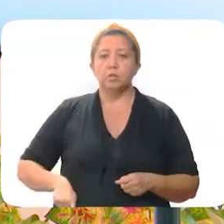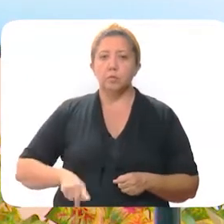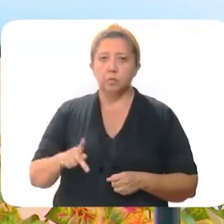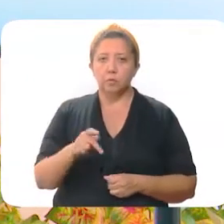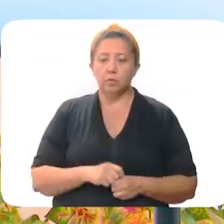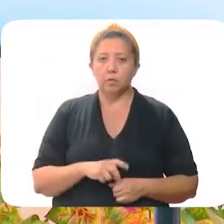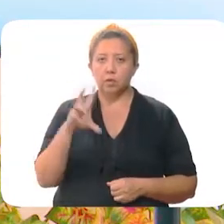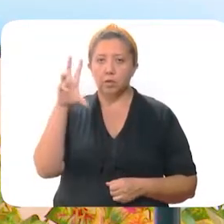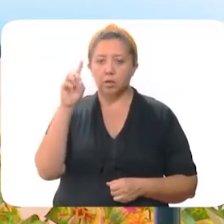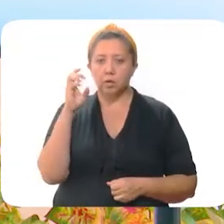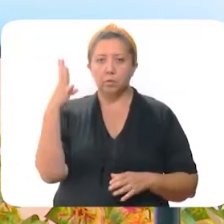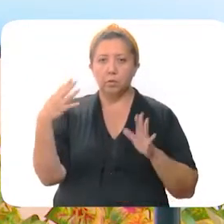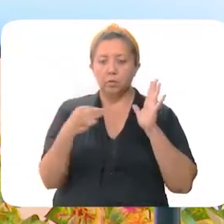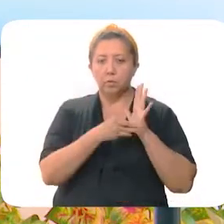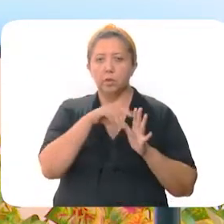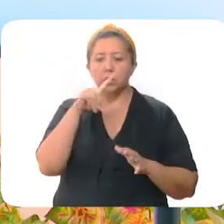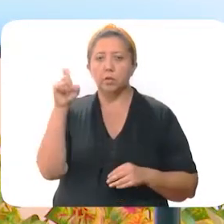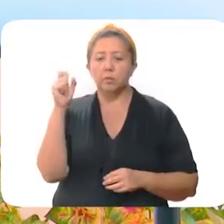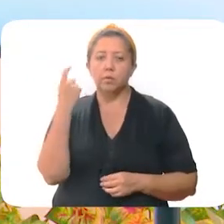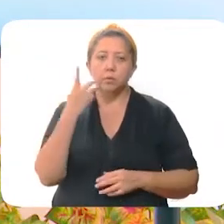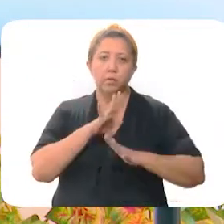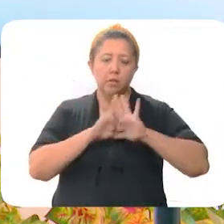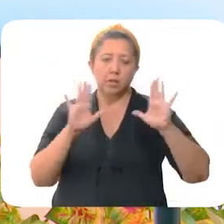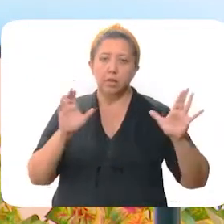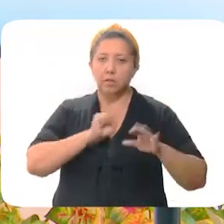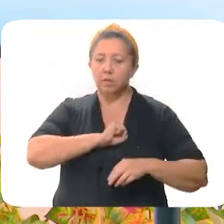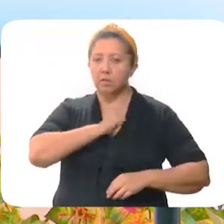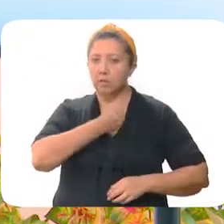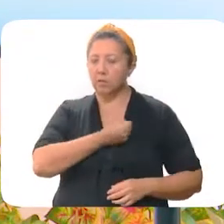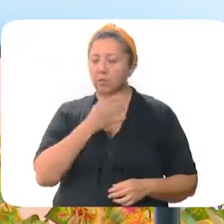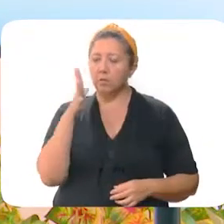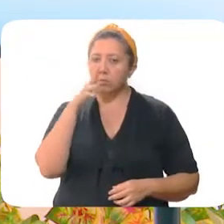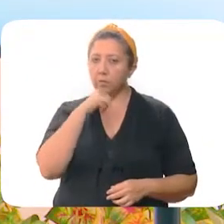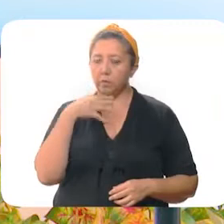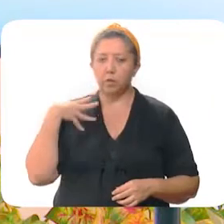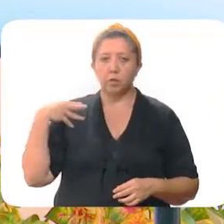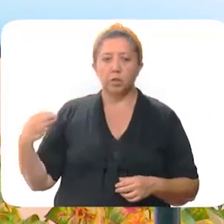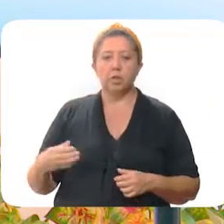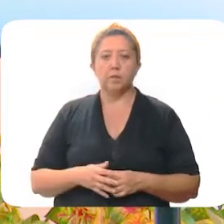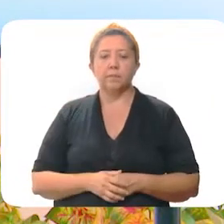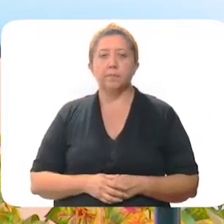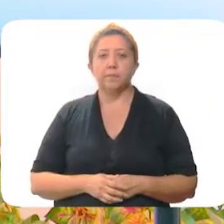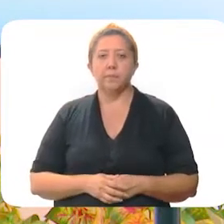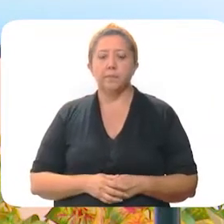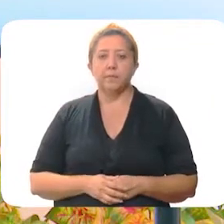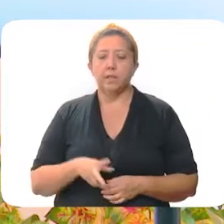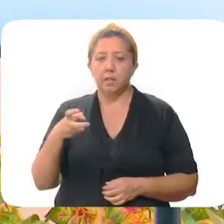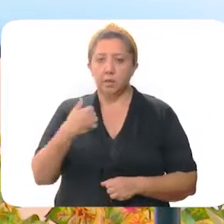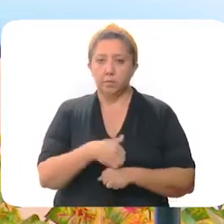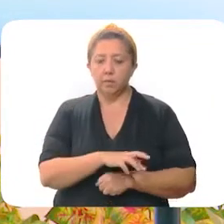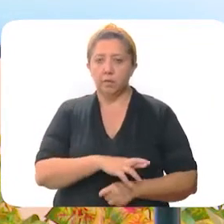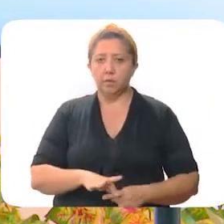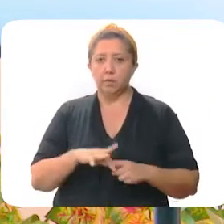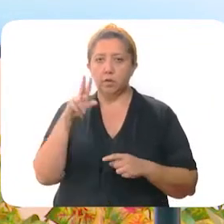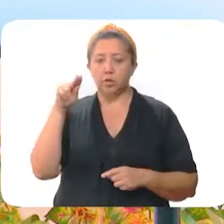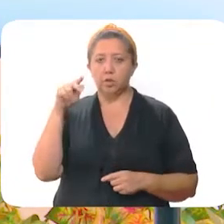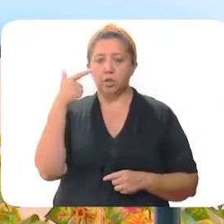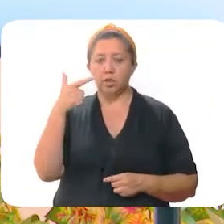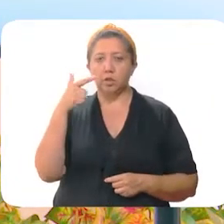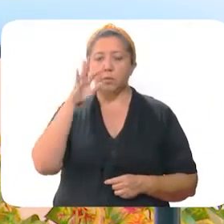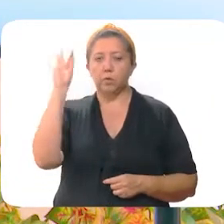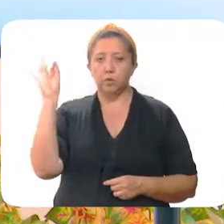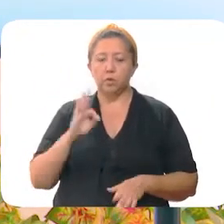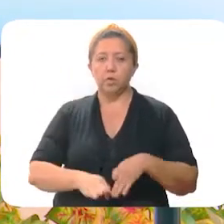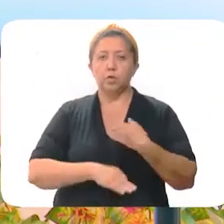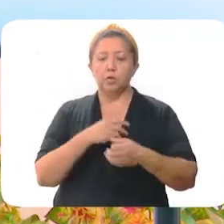públicos. 34,121 pacientes ya se recuperaron, no presentan síntomas ni pueden contagiar. Esta cifra representa el